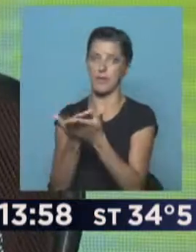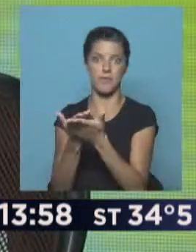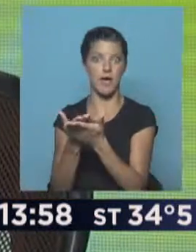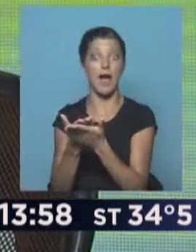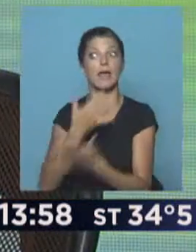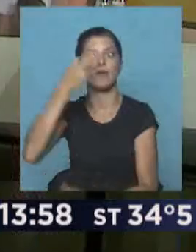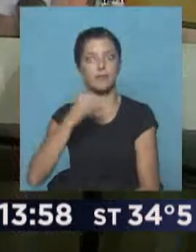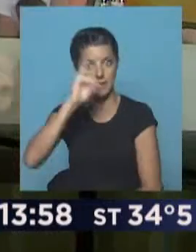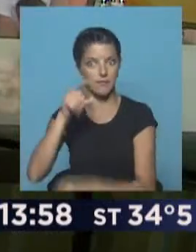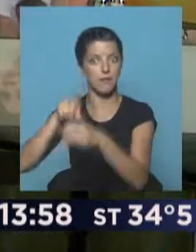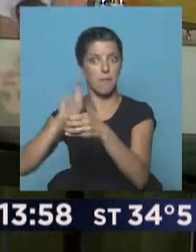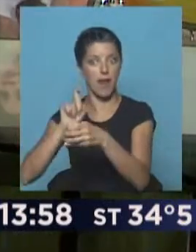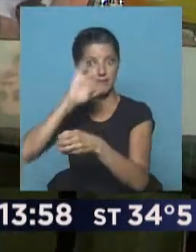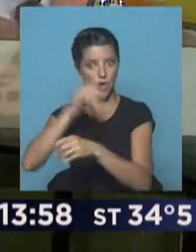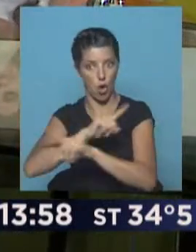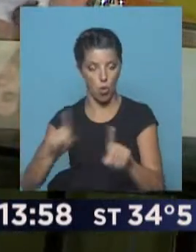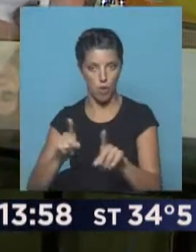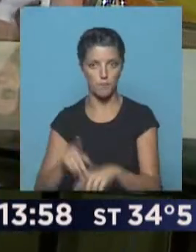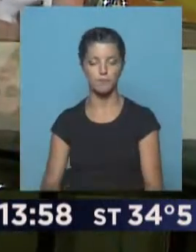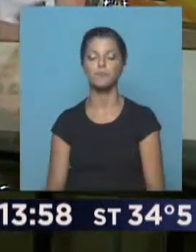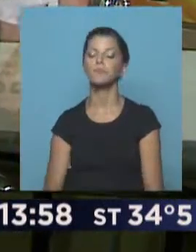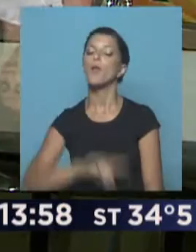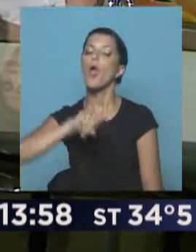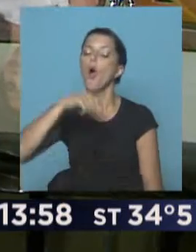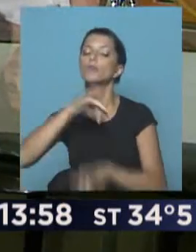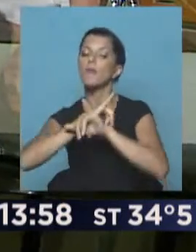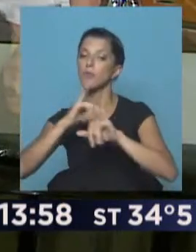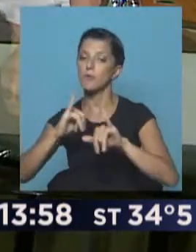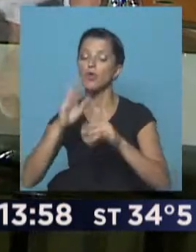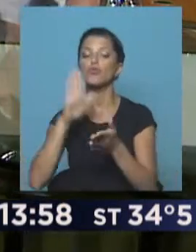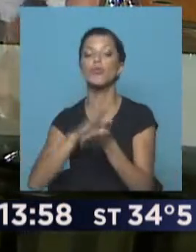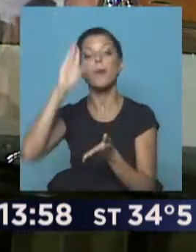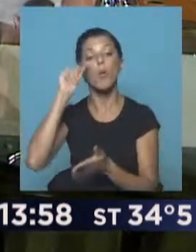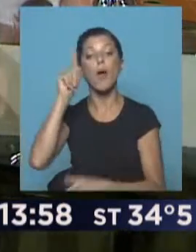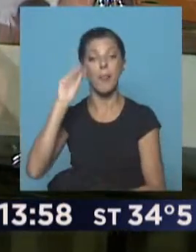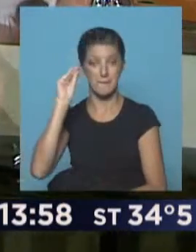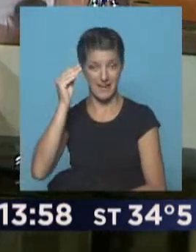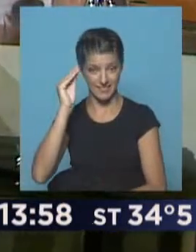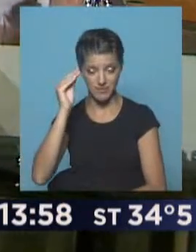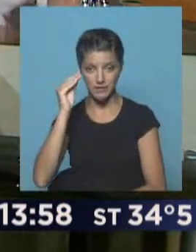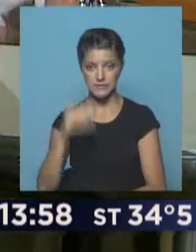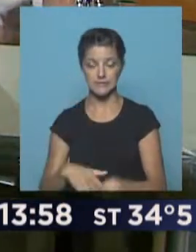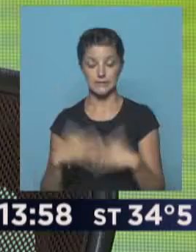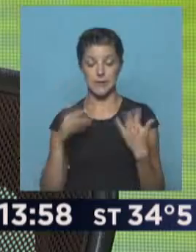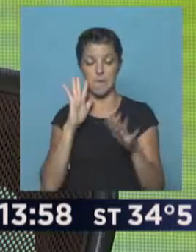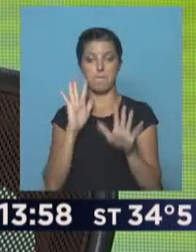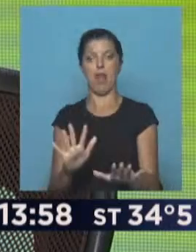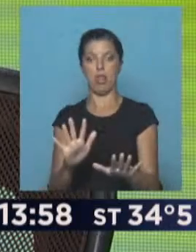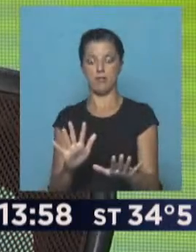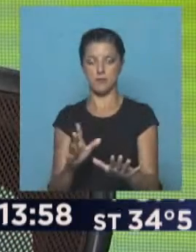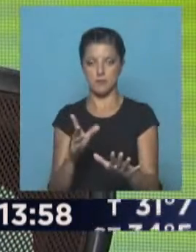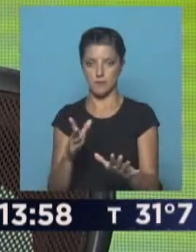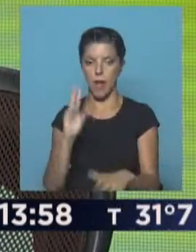definir. Exactamente. Al mismo tiempo, otra de las noticias que veíamos recién y que tiene que ver con el juez brasileño fue realmente un baldazo de agua fría.